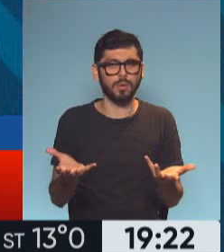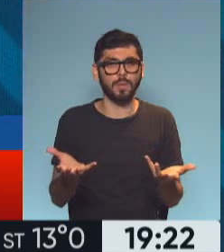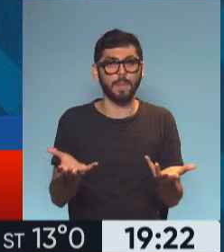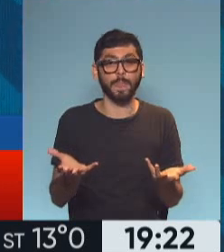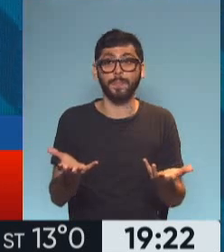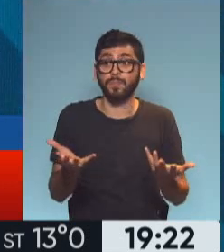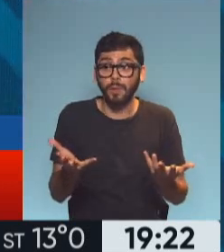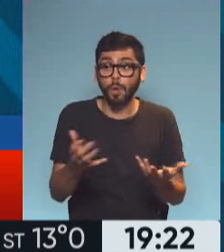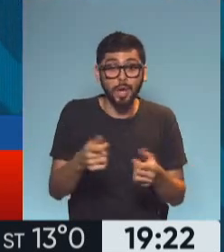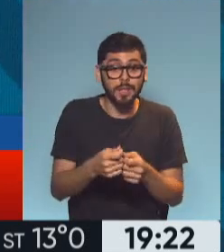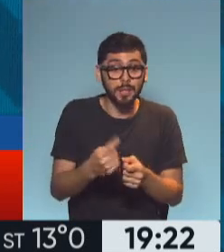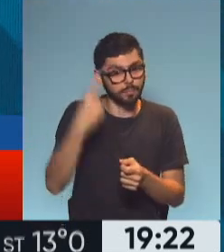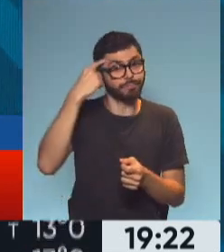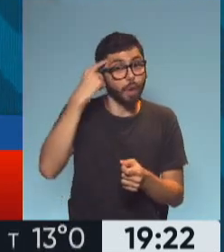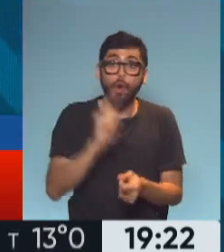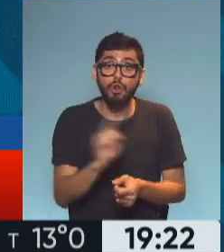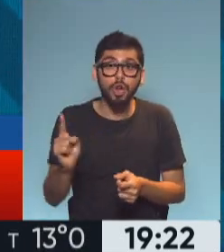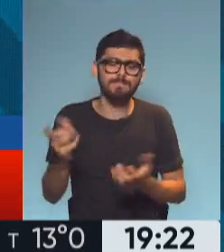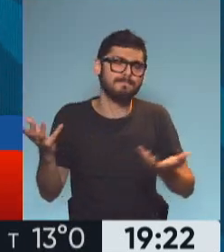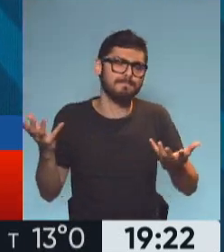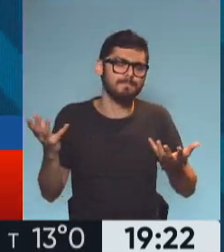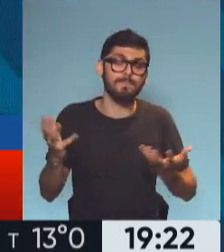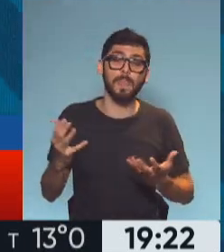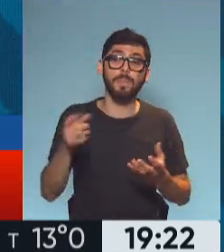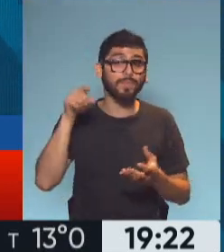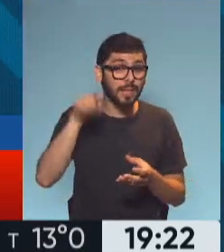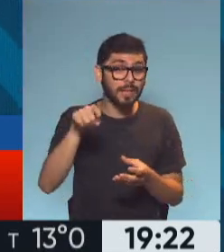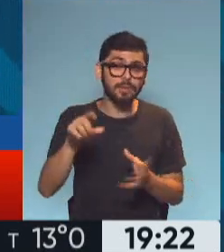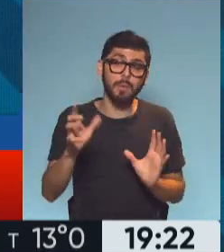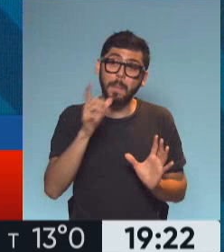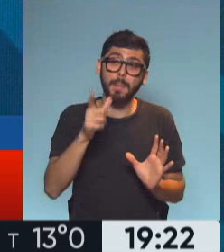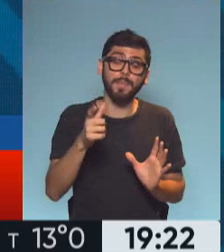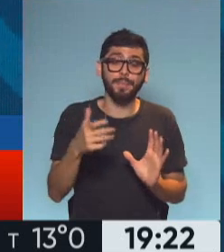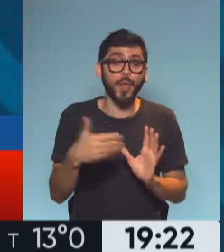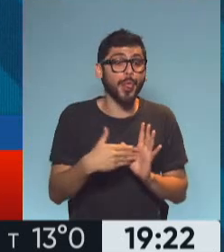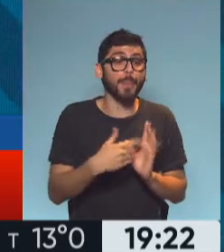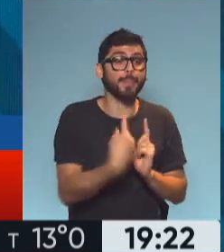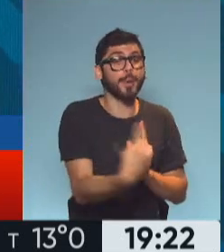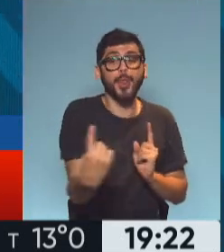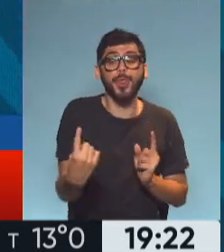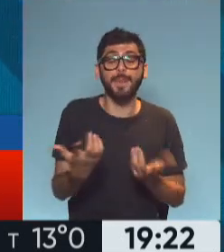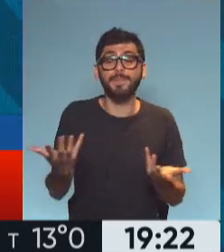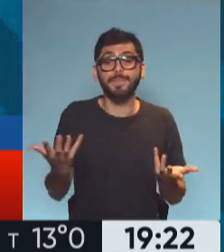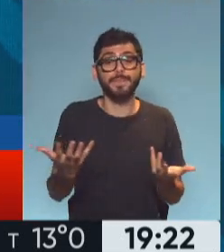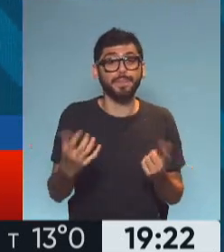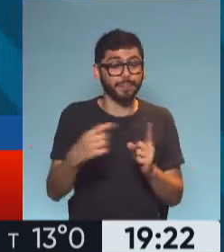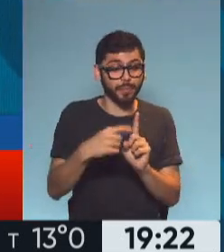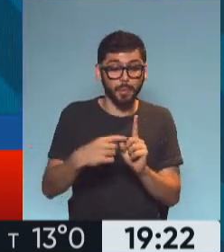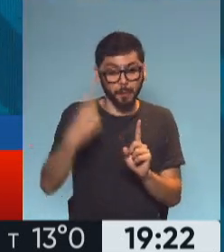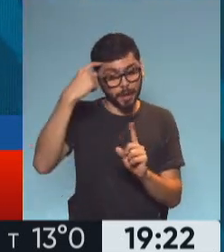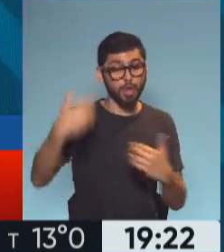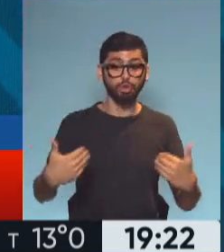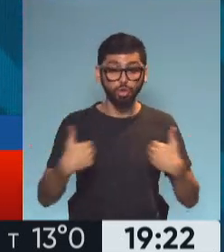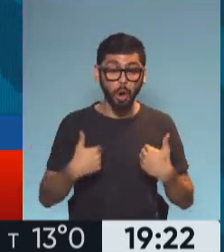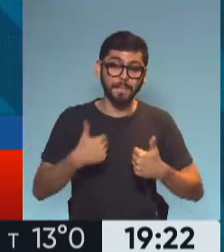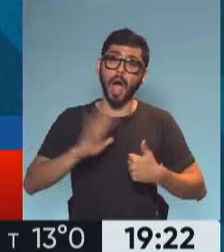no tomar conciencia de eso muchas veces yo creo que es algo muy personal no se ve más allá de lo